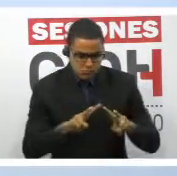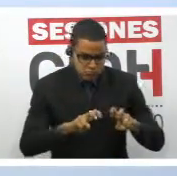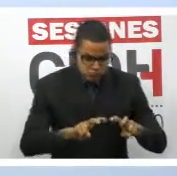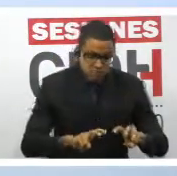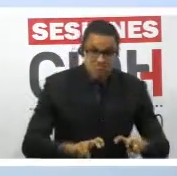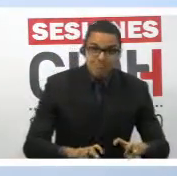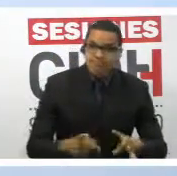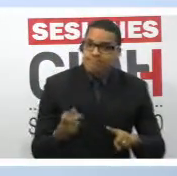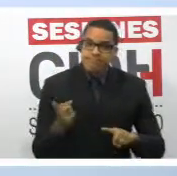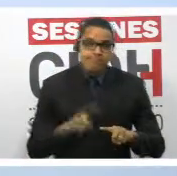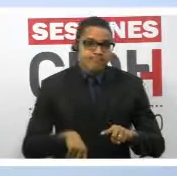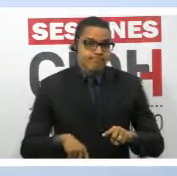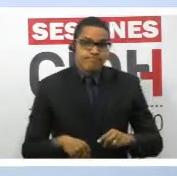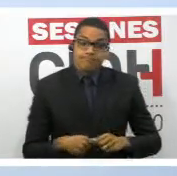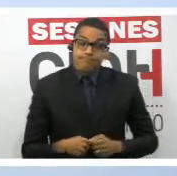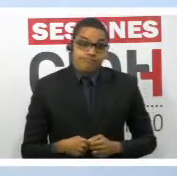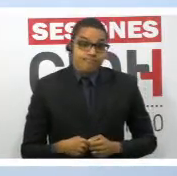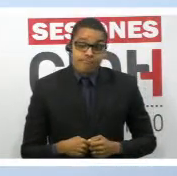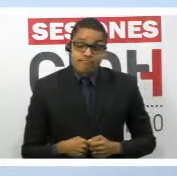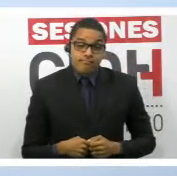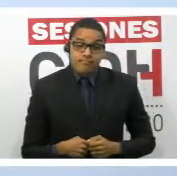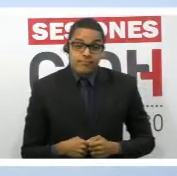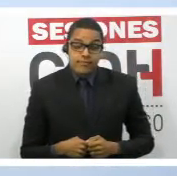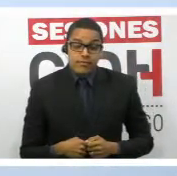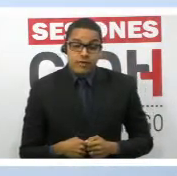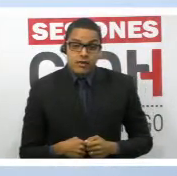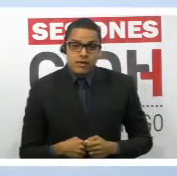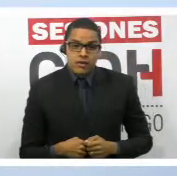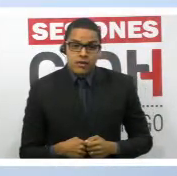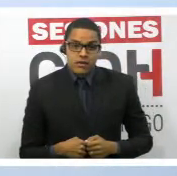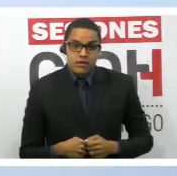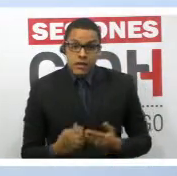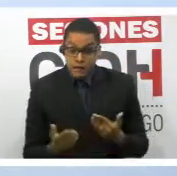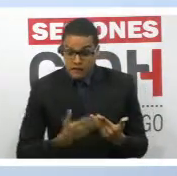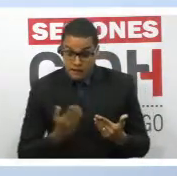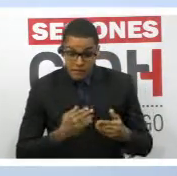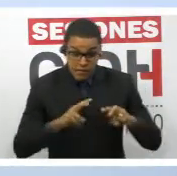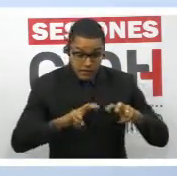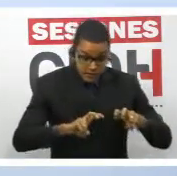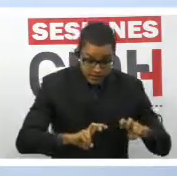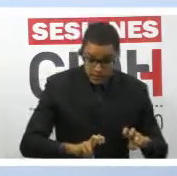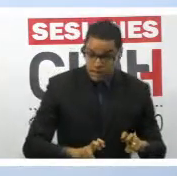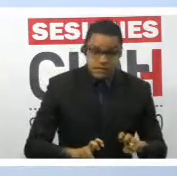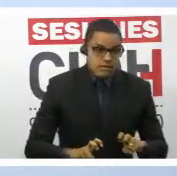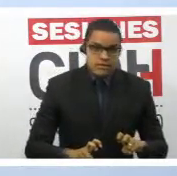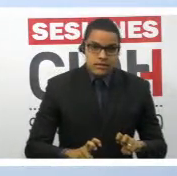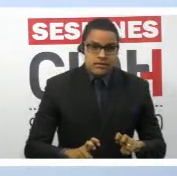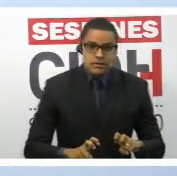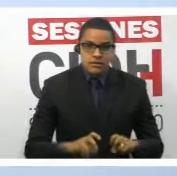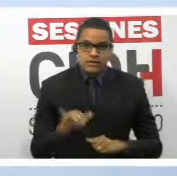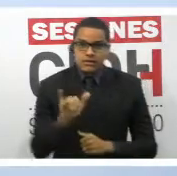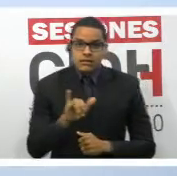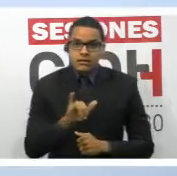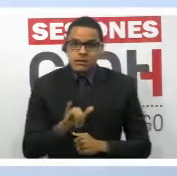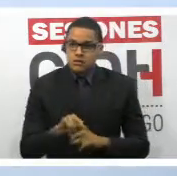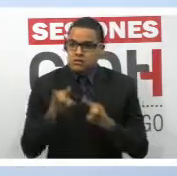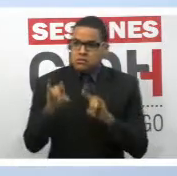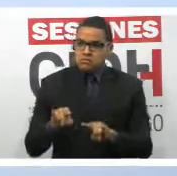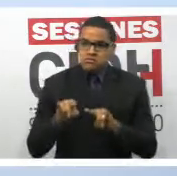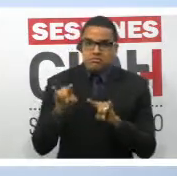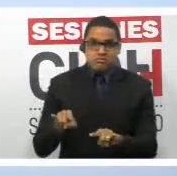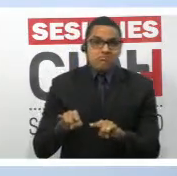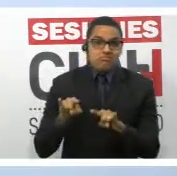no son accesibles como ya lo mencionaba la compañera no son accesibles físicamente también temas de violencia emocional